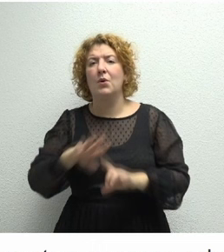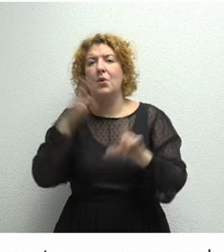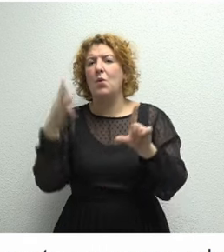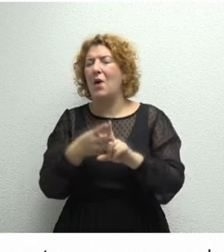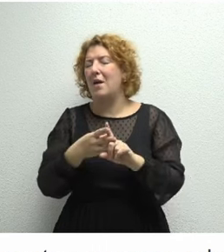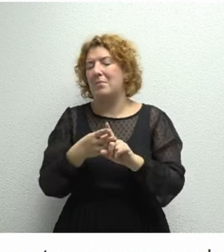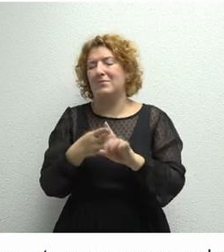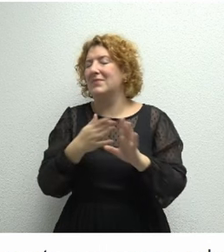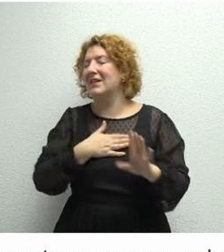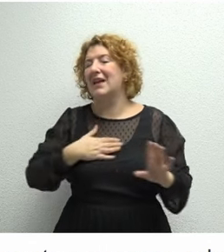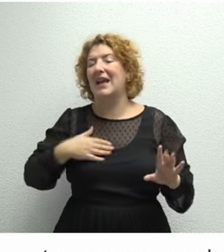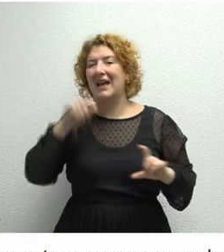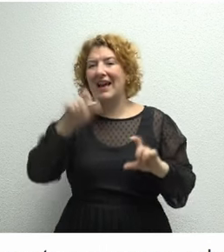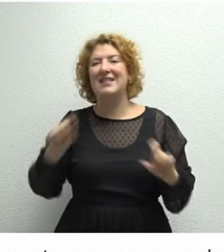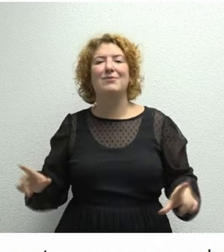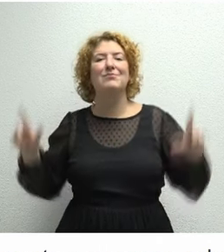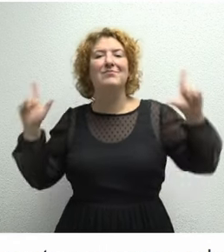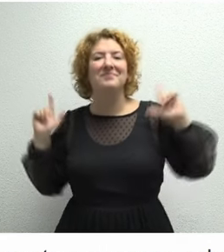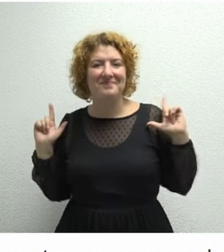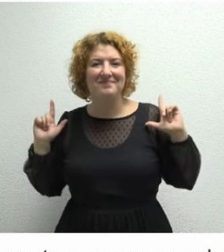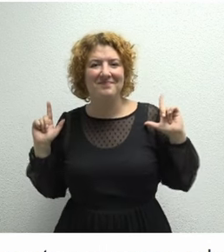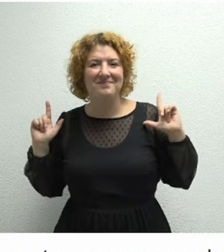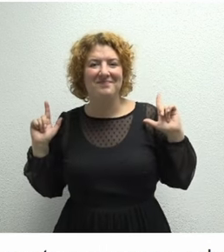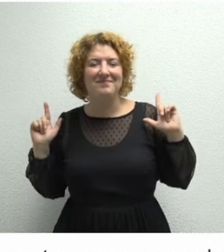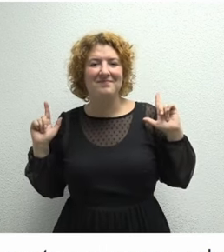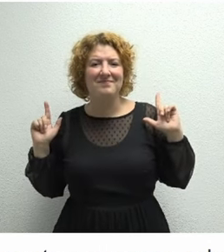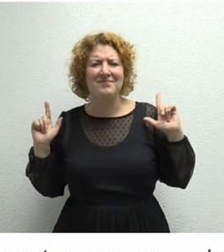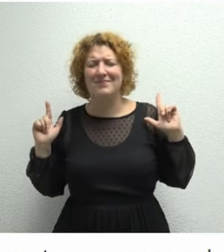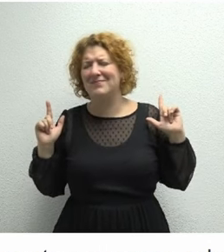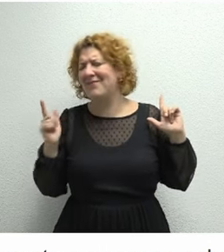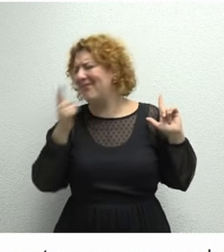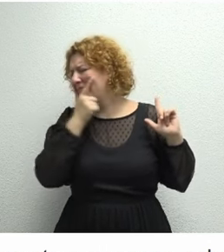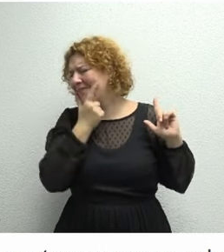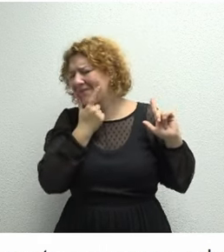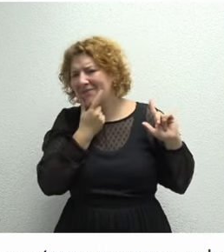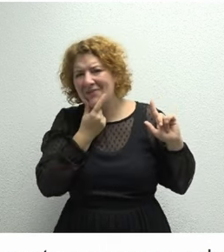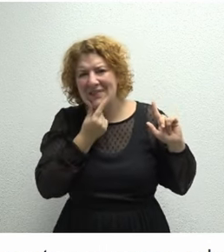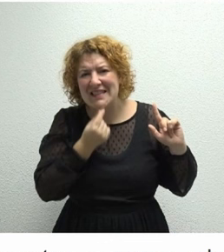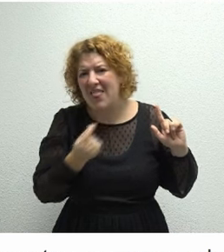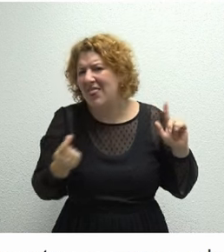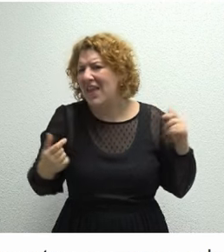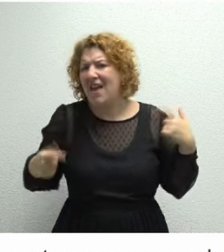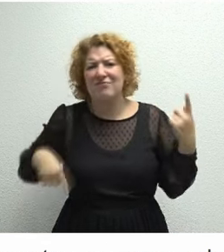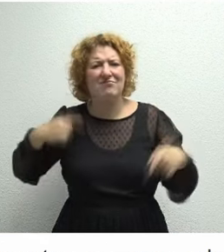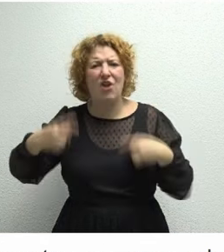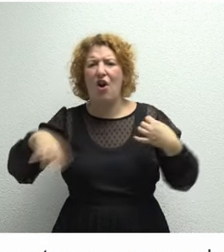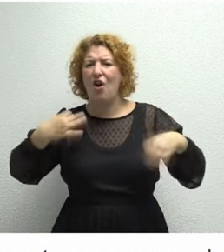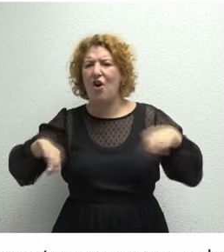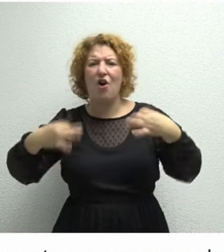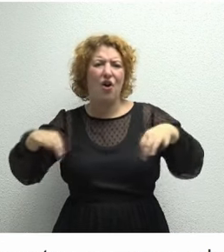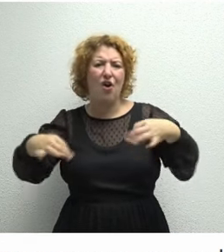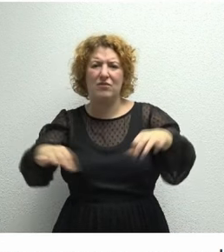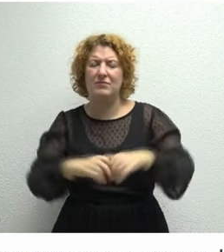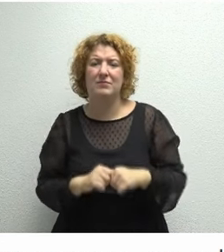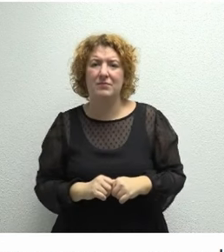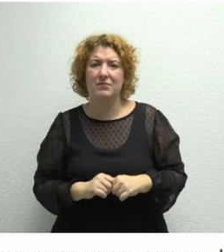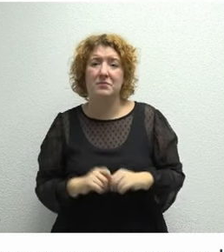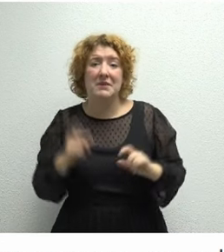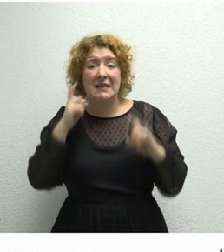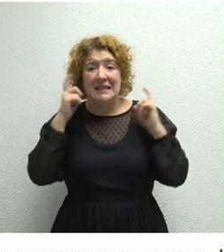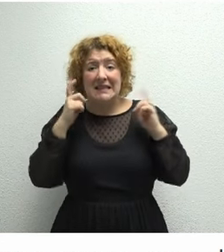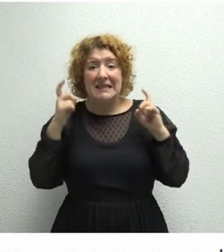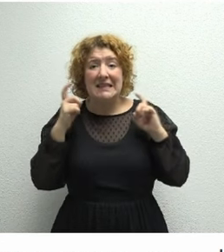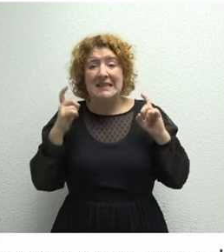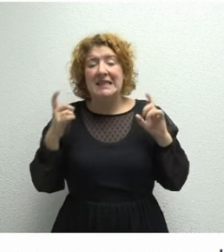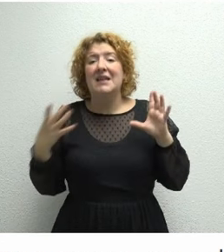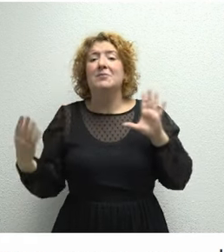muy centrada en la gente no la gente que está dentro en cosas s sencillas y del día a día no eh Y bueno eso lo hemos intentado también